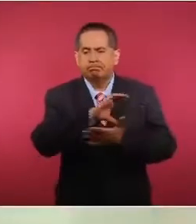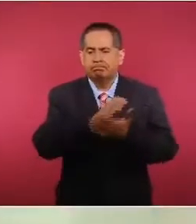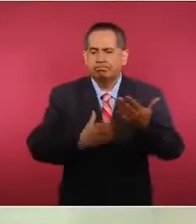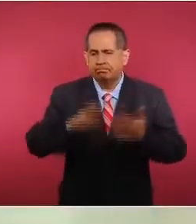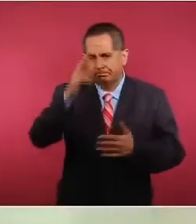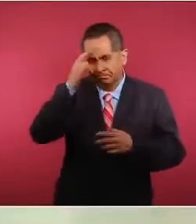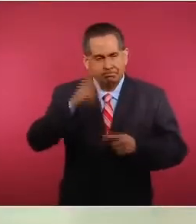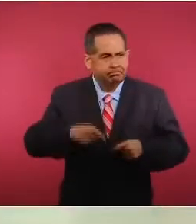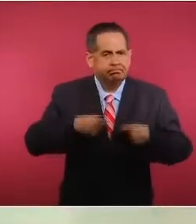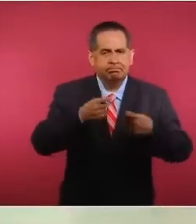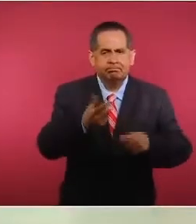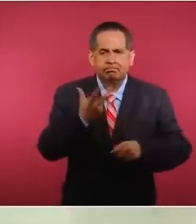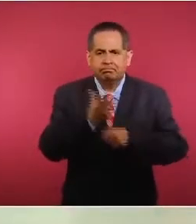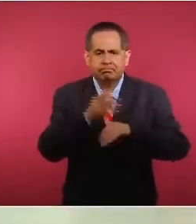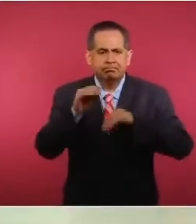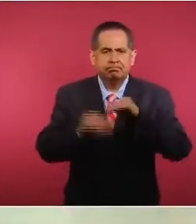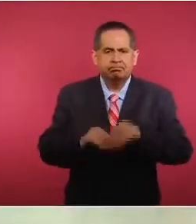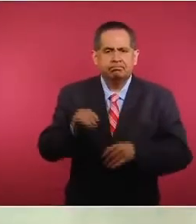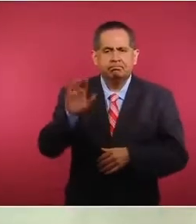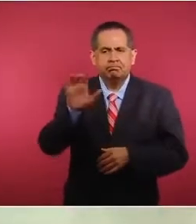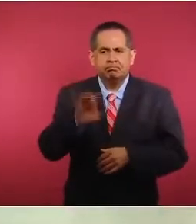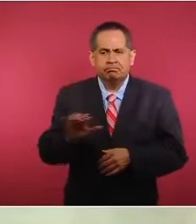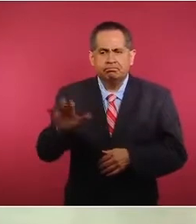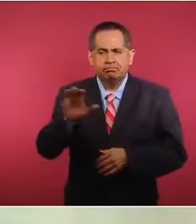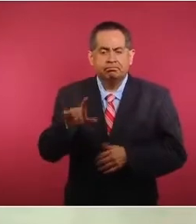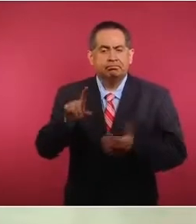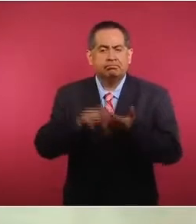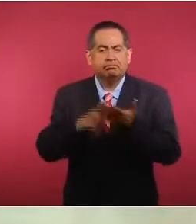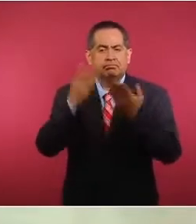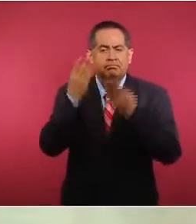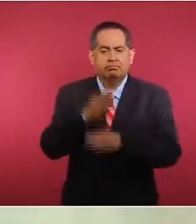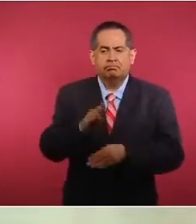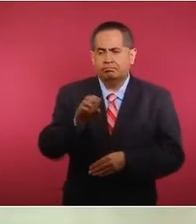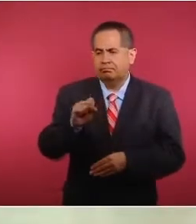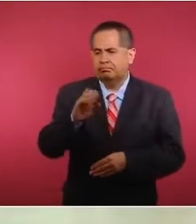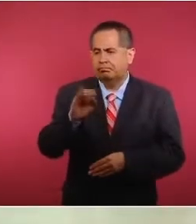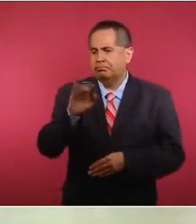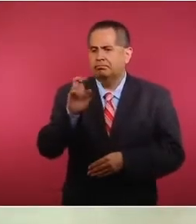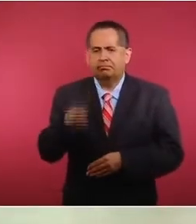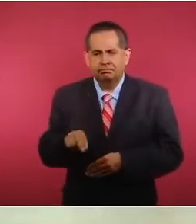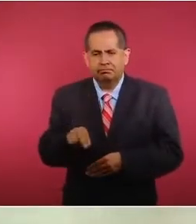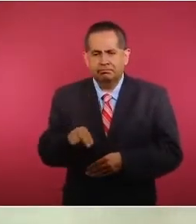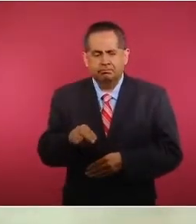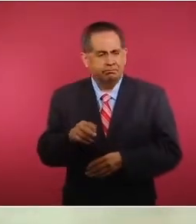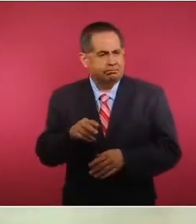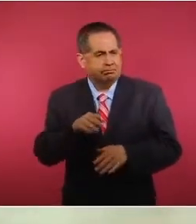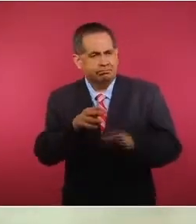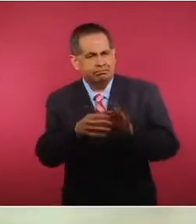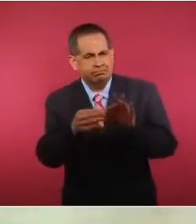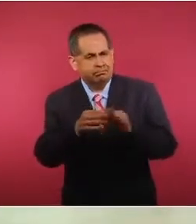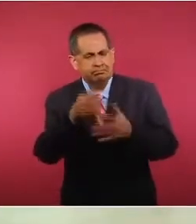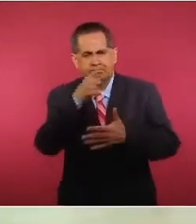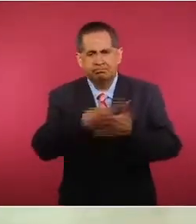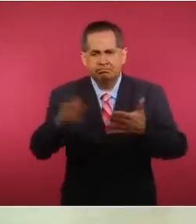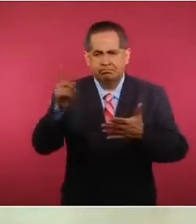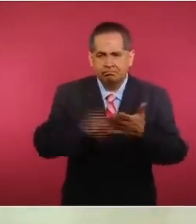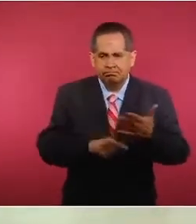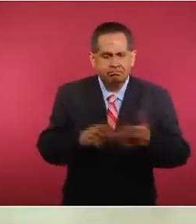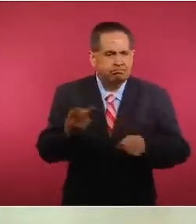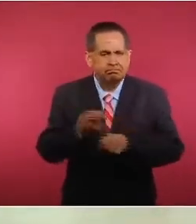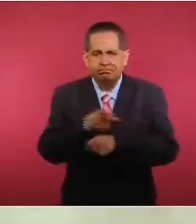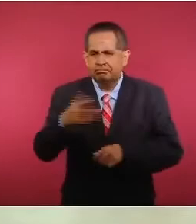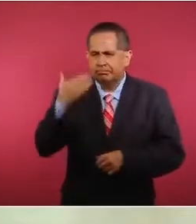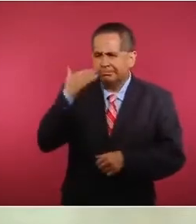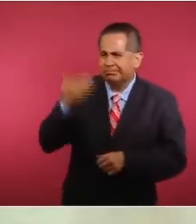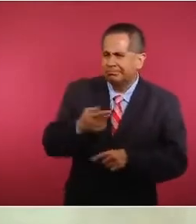adjudicó para la instalación de los cajeros automáticos del Banco de Bienestar. Si fue porque se encontró alguna